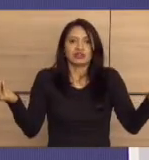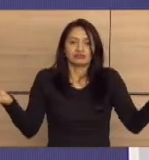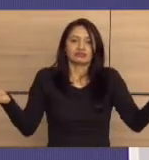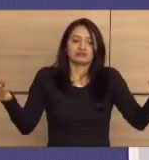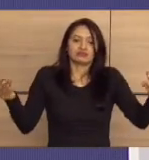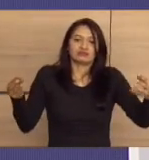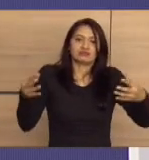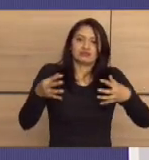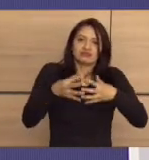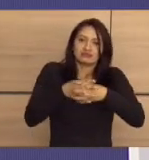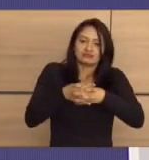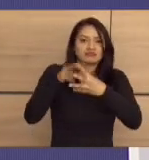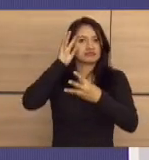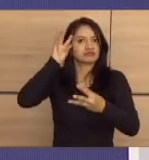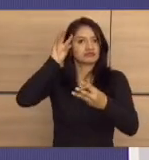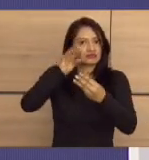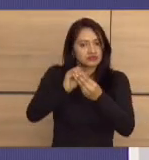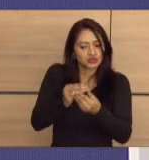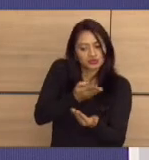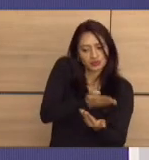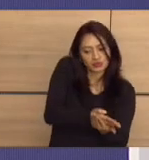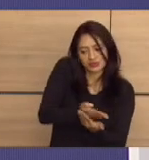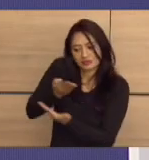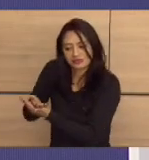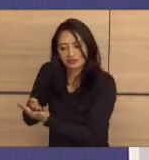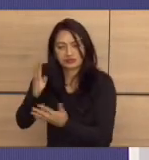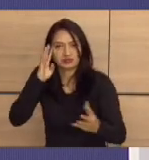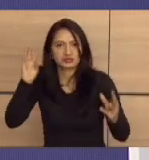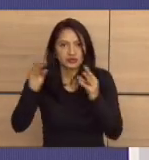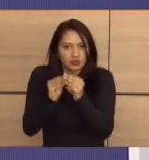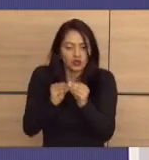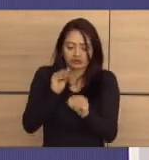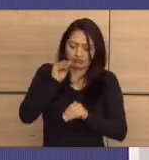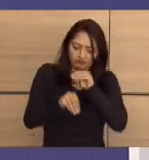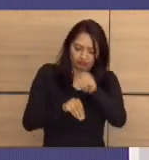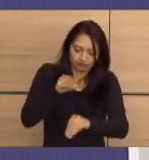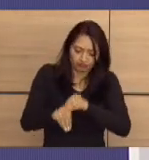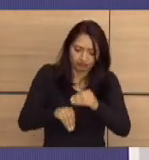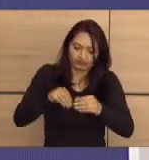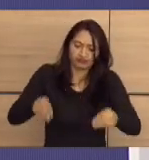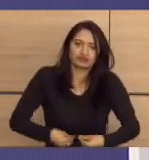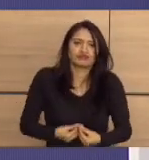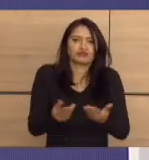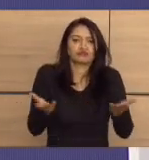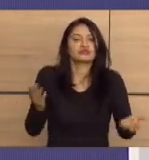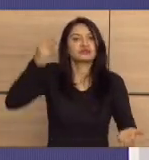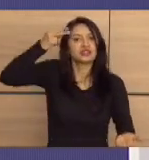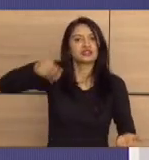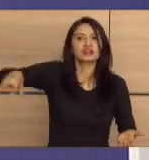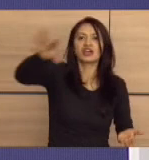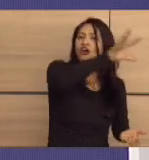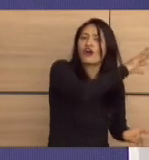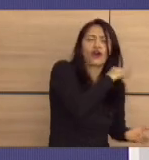lleguemos a acuerdos, unos acuerdos que nos permitan realmente construir una historia que nos sirva a todos, ¿no? Una